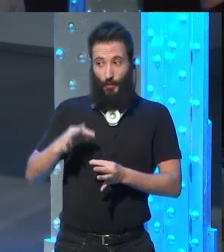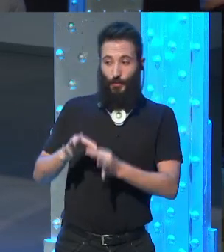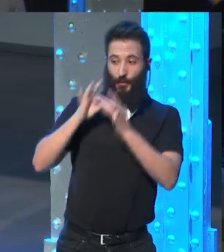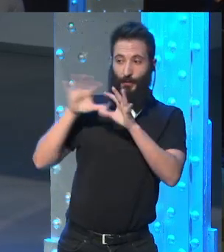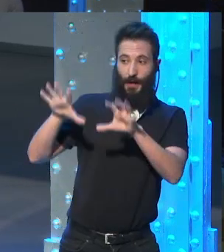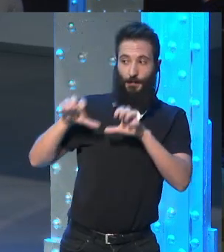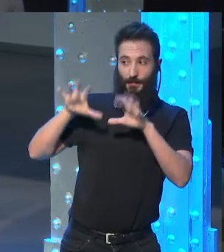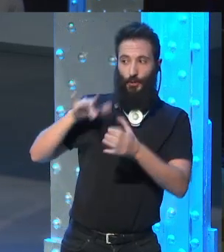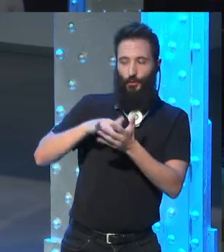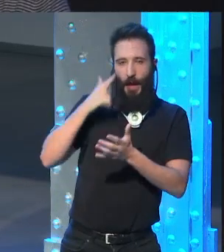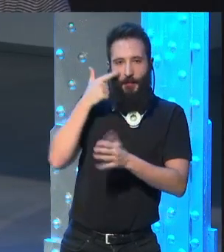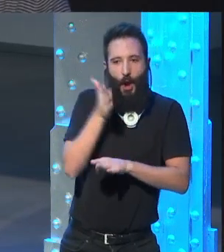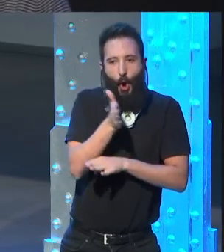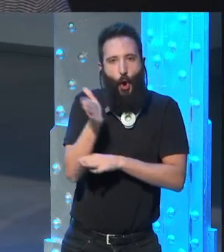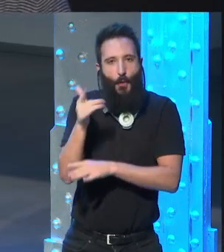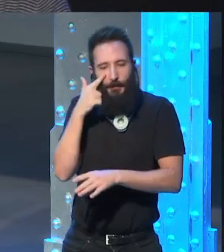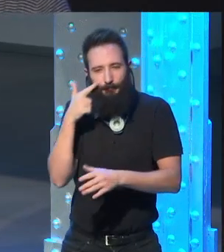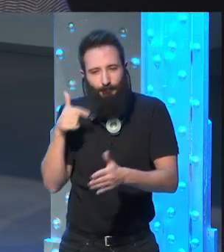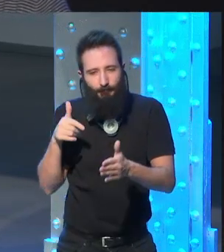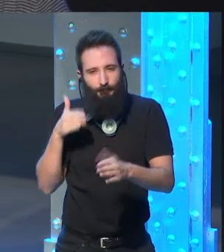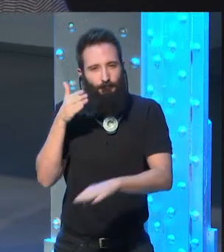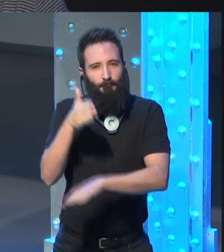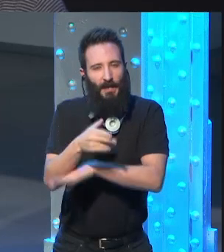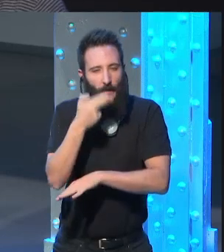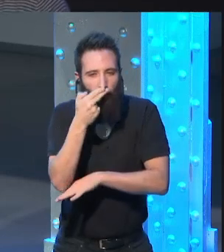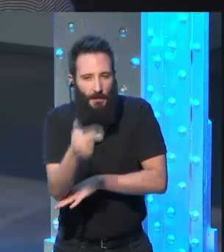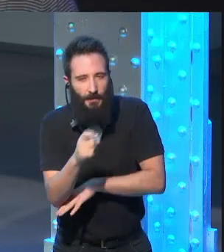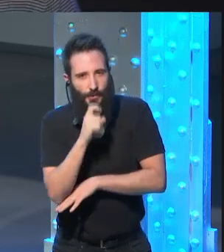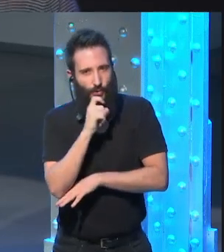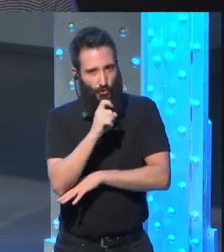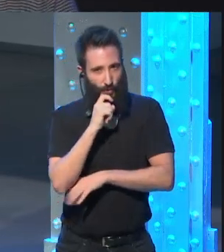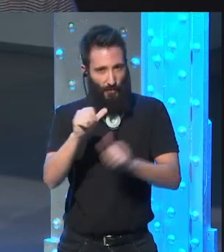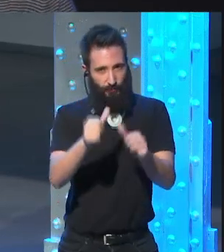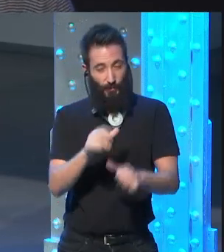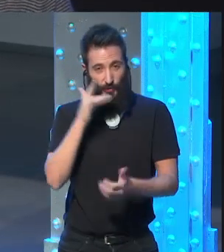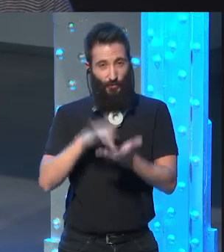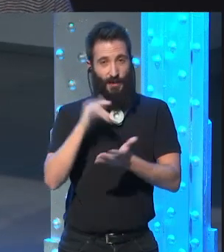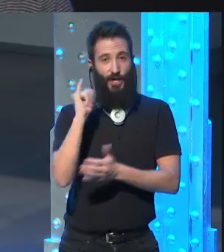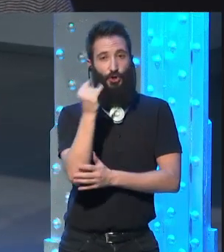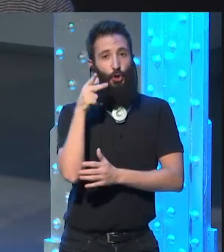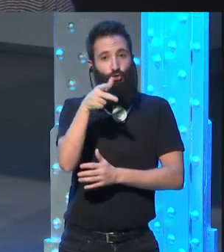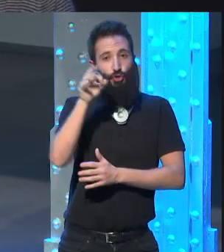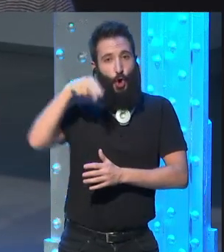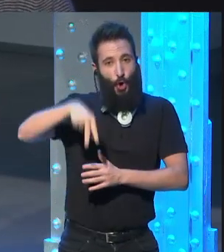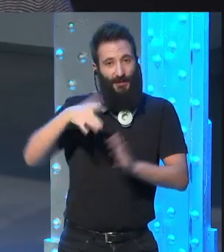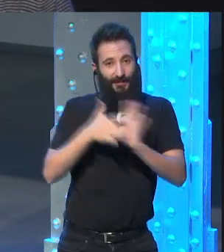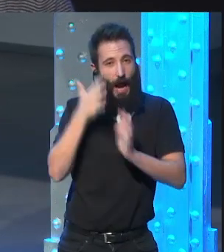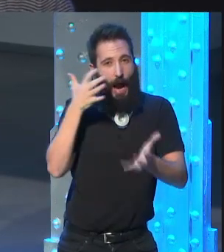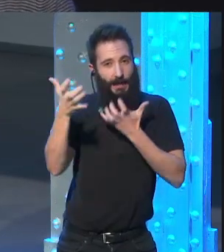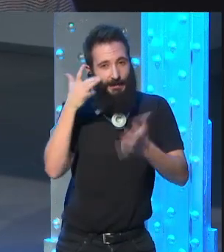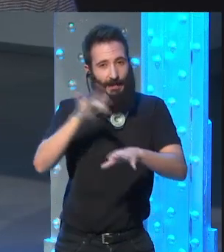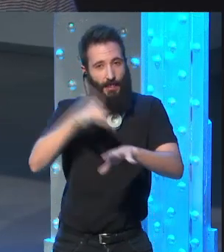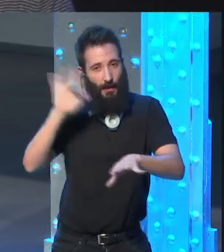cómo aproximarte a la obra, ¿no? Porque, a ver, John es artista digital, entonces antes de empezar